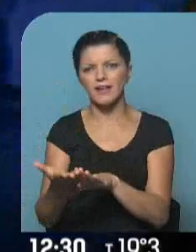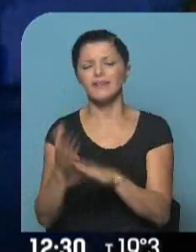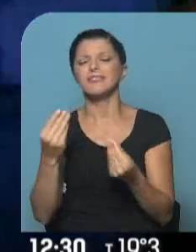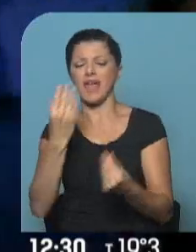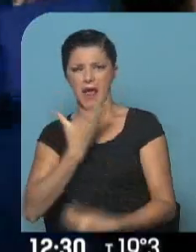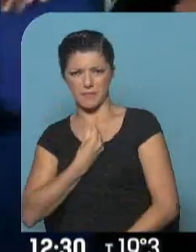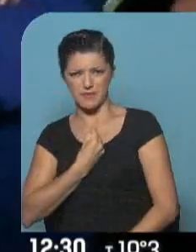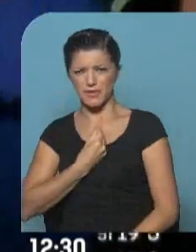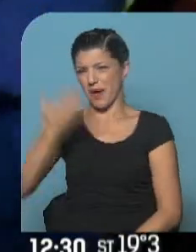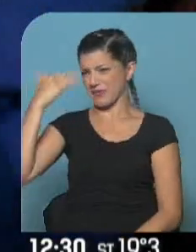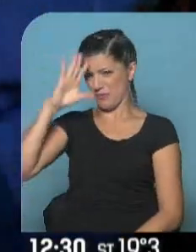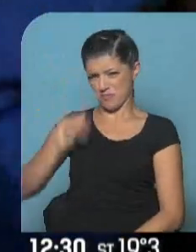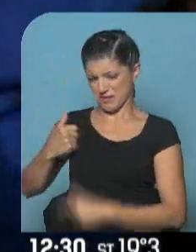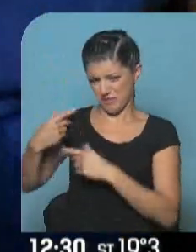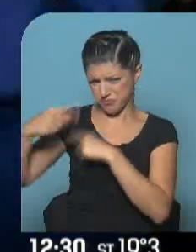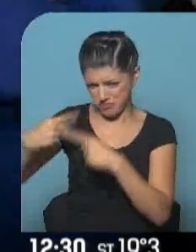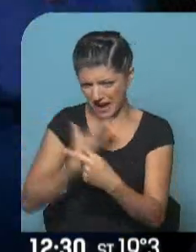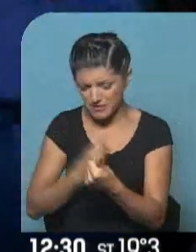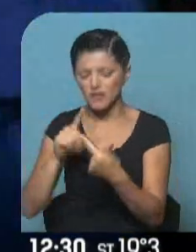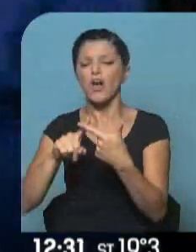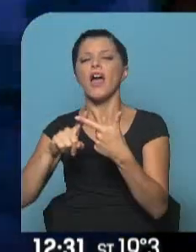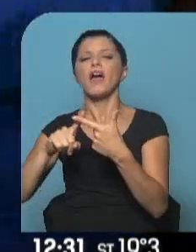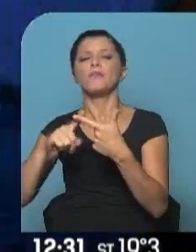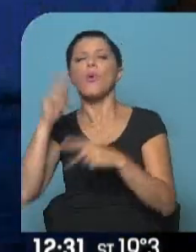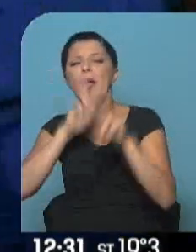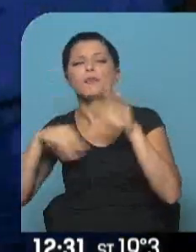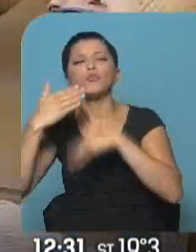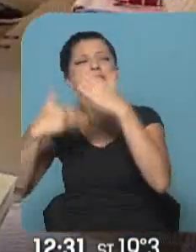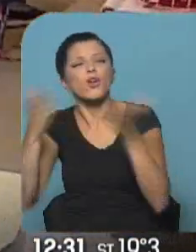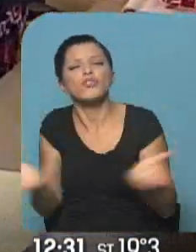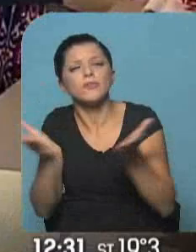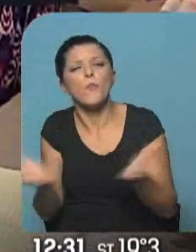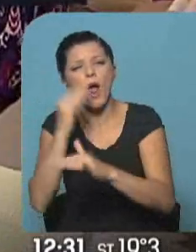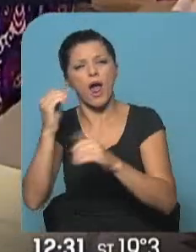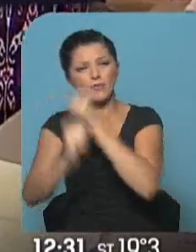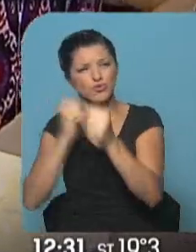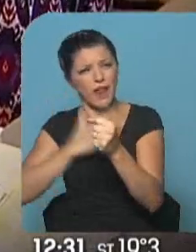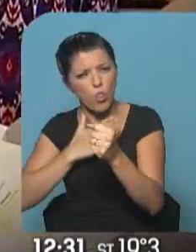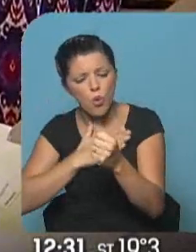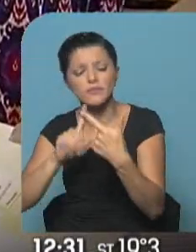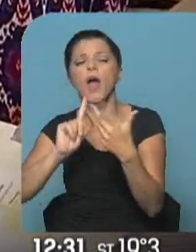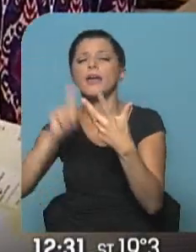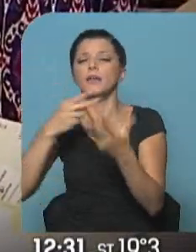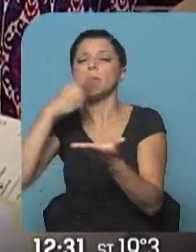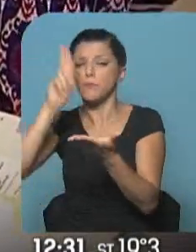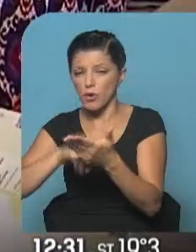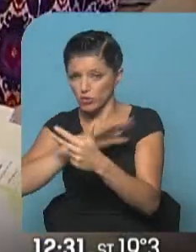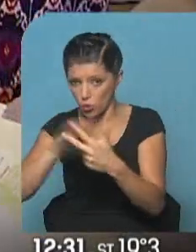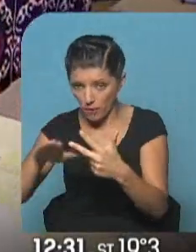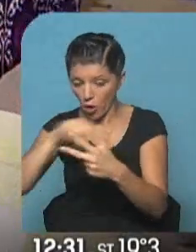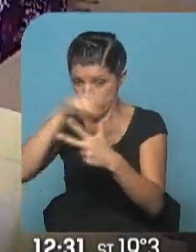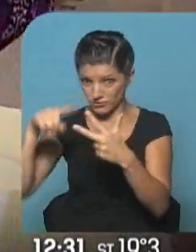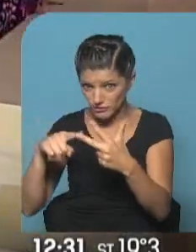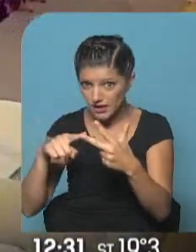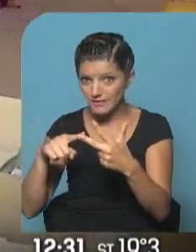herencia de la dictadura, un cambio en el modelo de desarrollo con más estímulo a la industria nacional y una nueva reforma tributaria para que paguen más